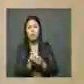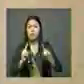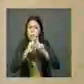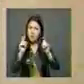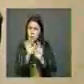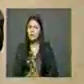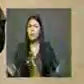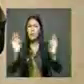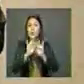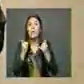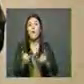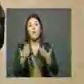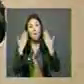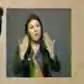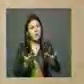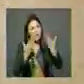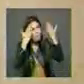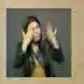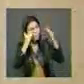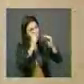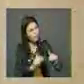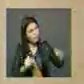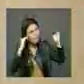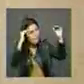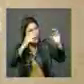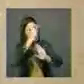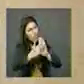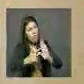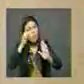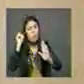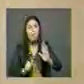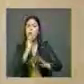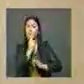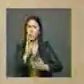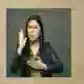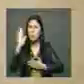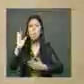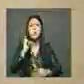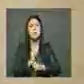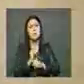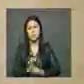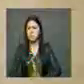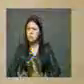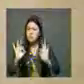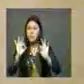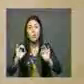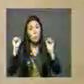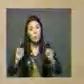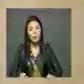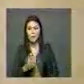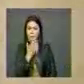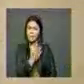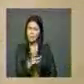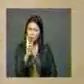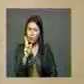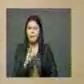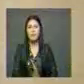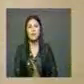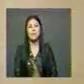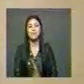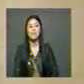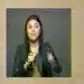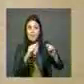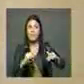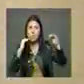que esta Corte Constitucional no fue inferior a su compromiso institucional ni al momento histórico. Que la Corte